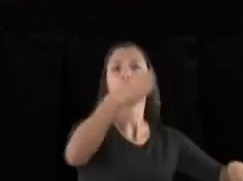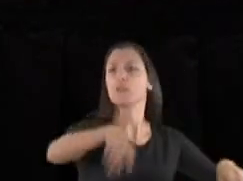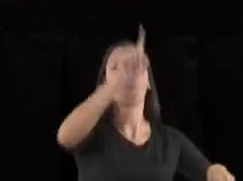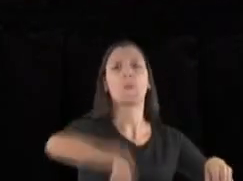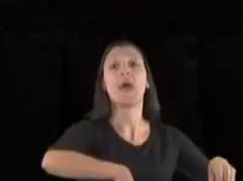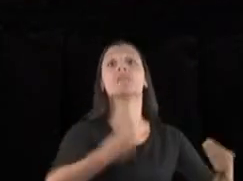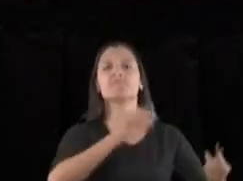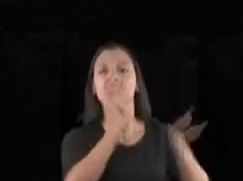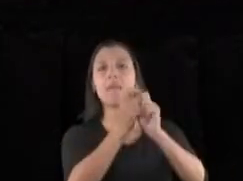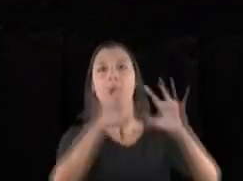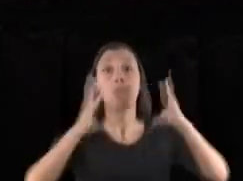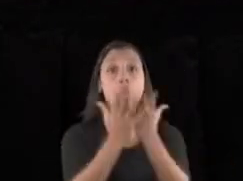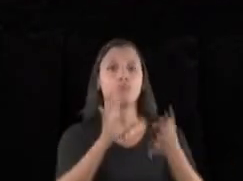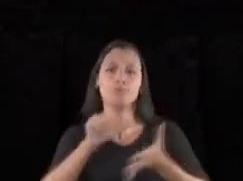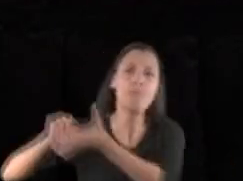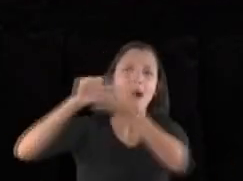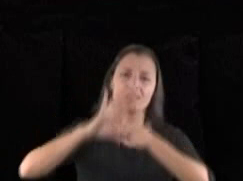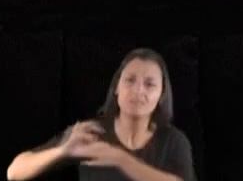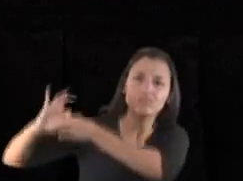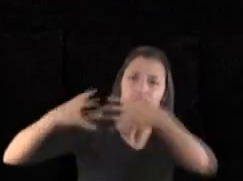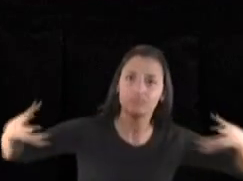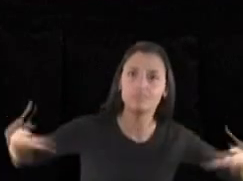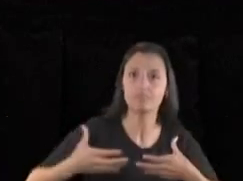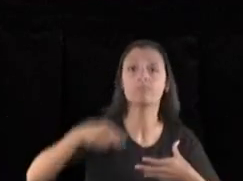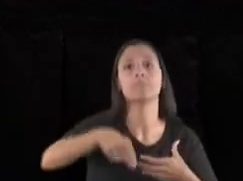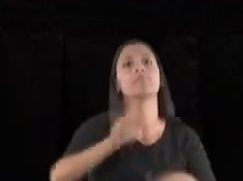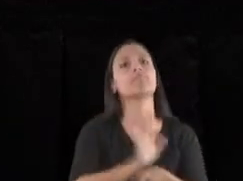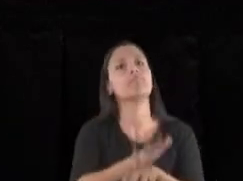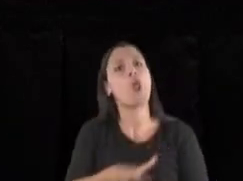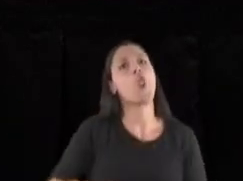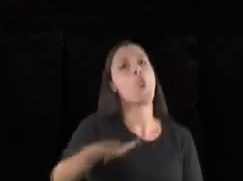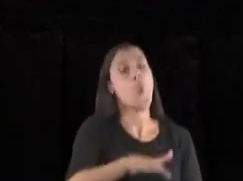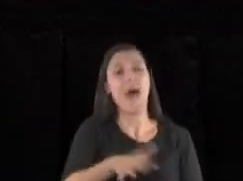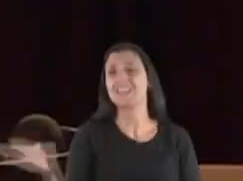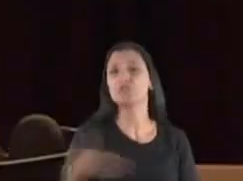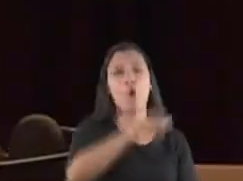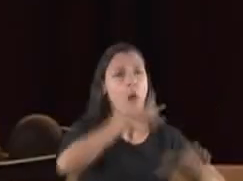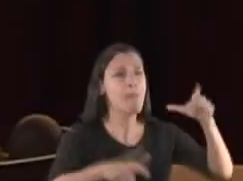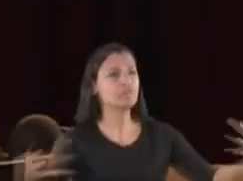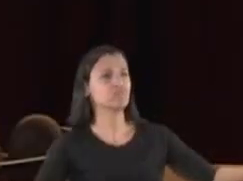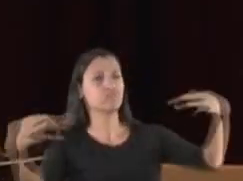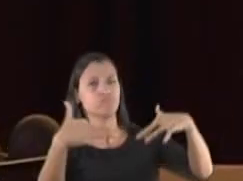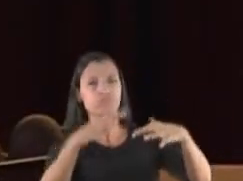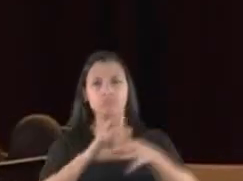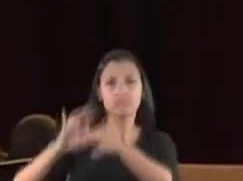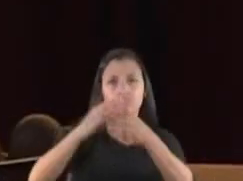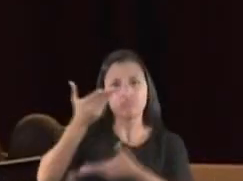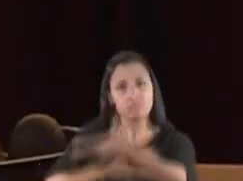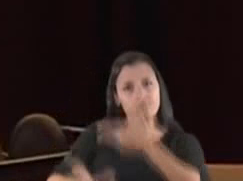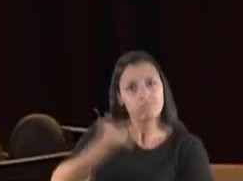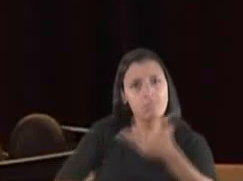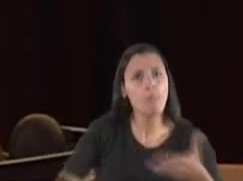aldea. La gran aldea. Un lugar donde todos vivíamos casi en